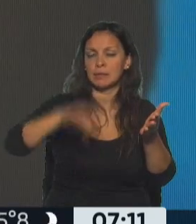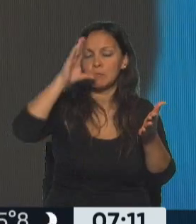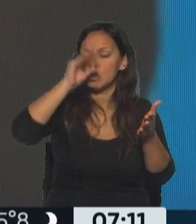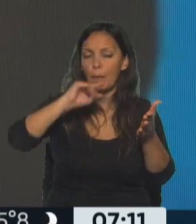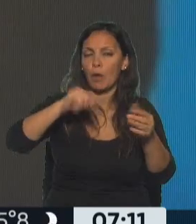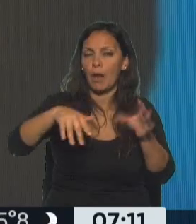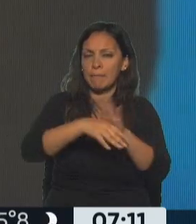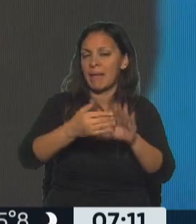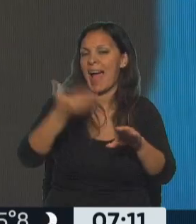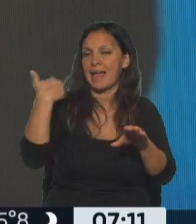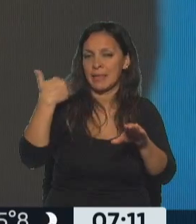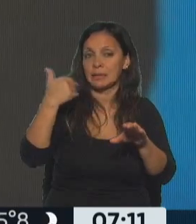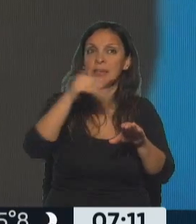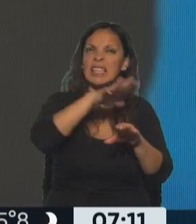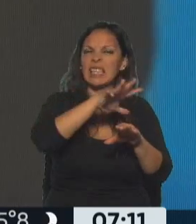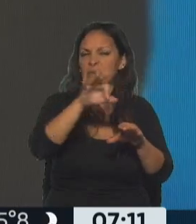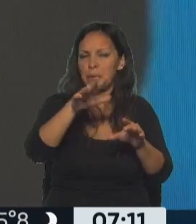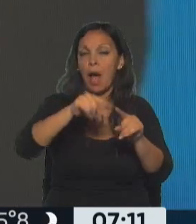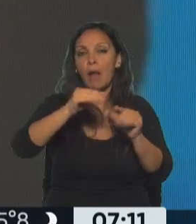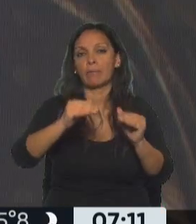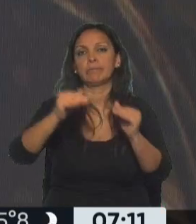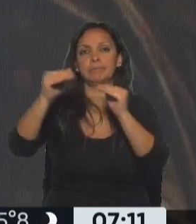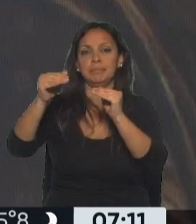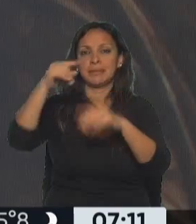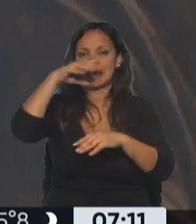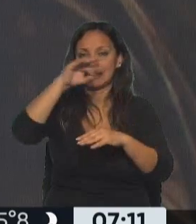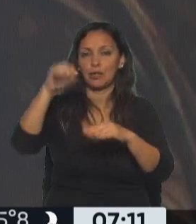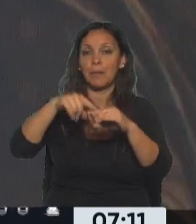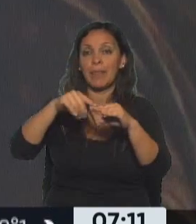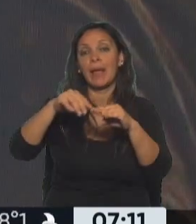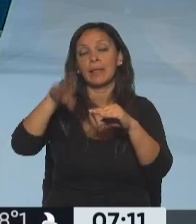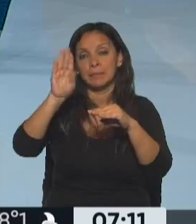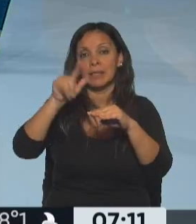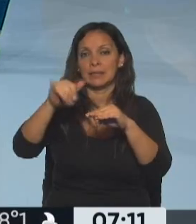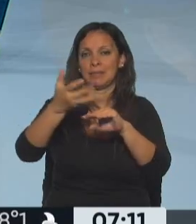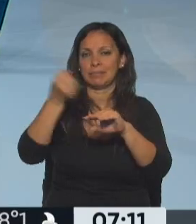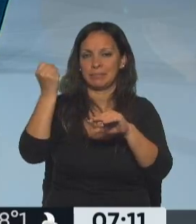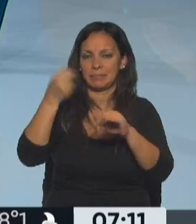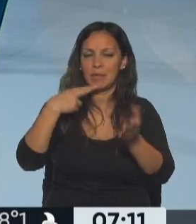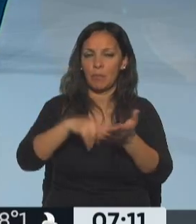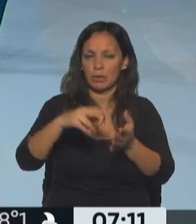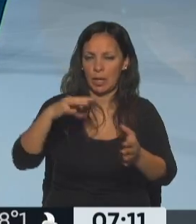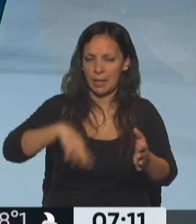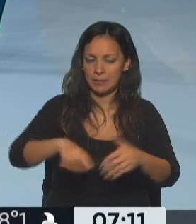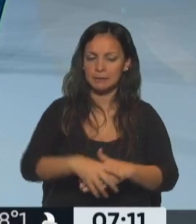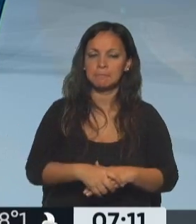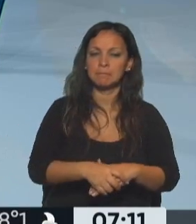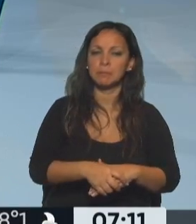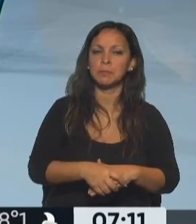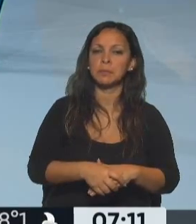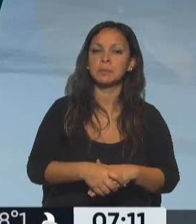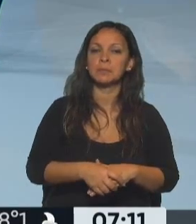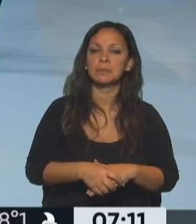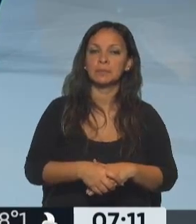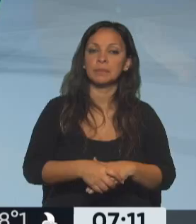exacto. Bueno, ese piso subió a 700.000. Bien, algunas medidas que vamos compartiendo con ustedes y que tienen que ver, bueno, con las